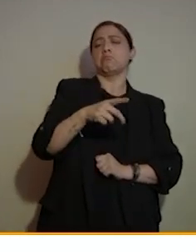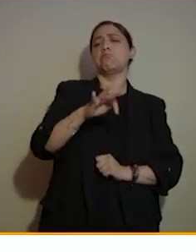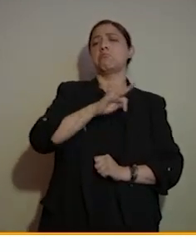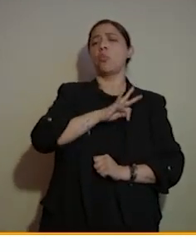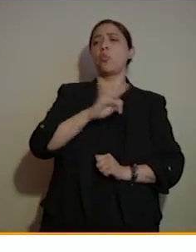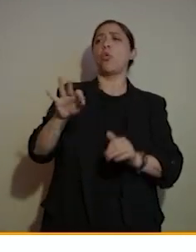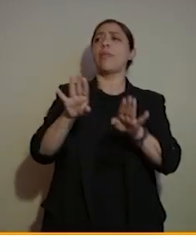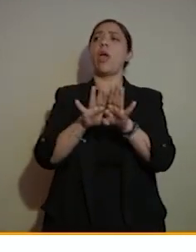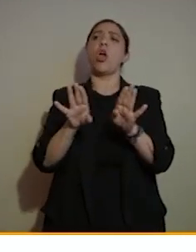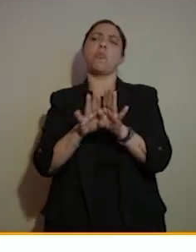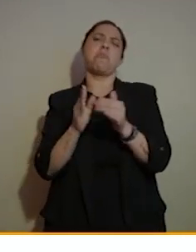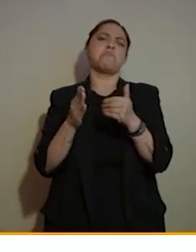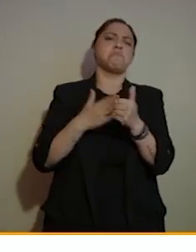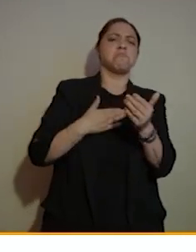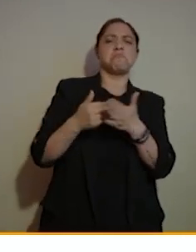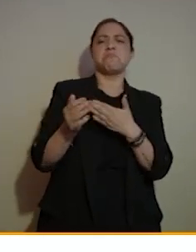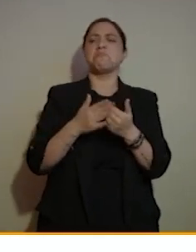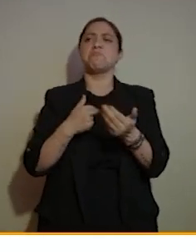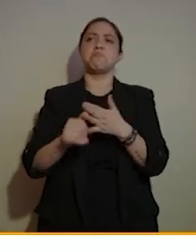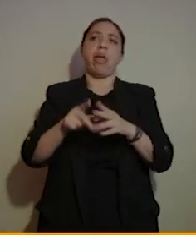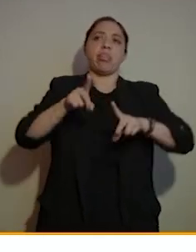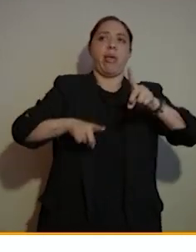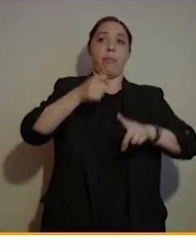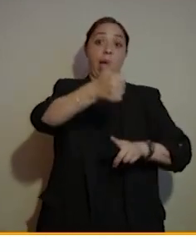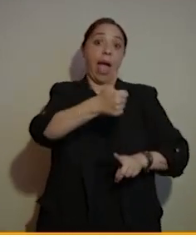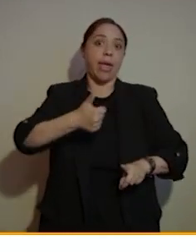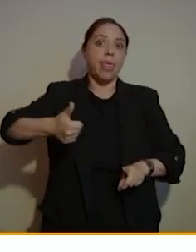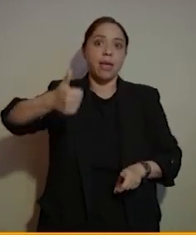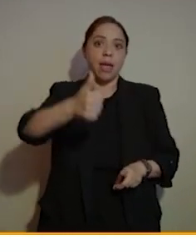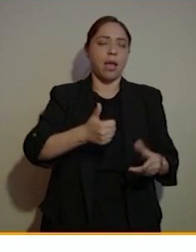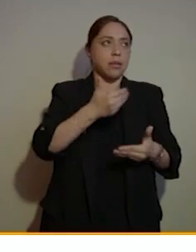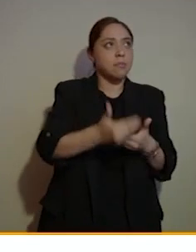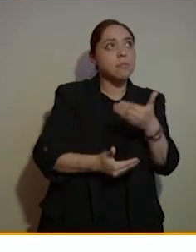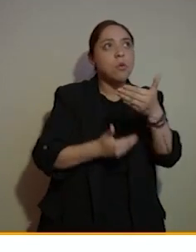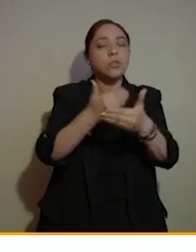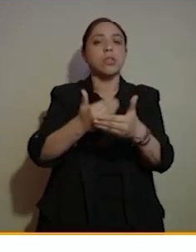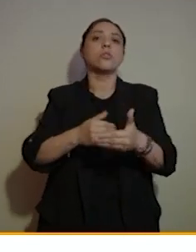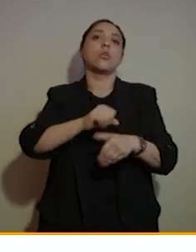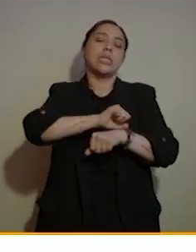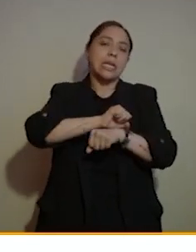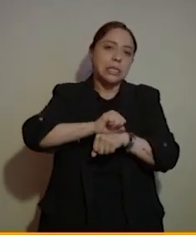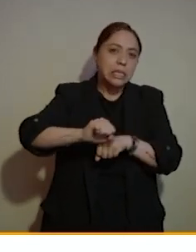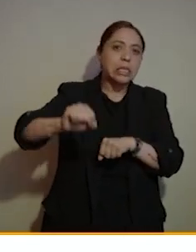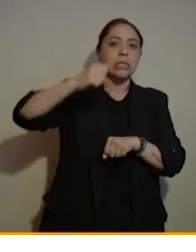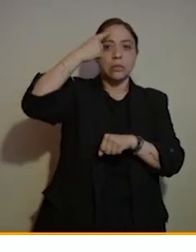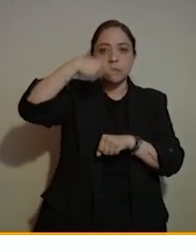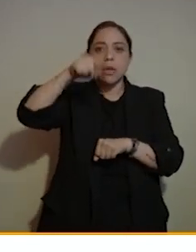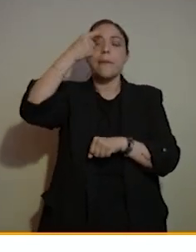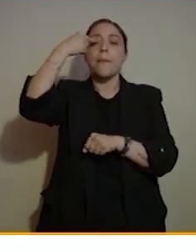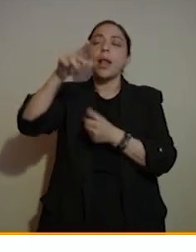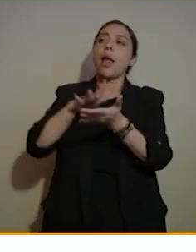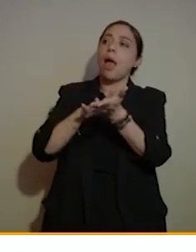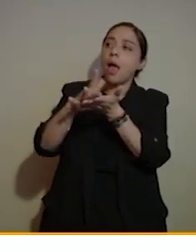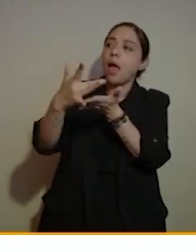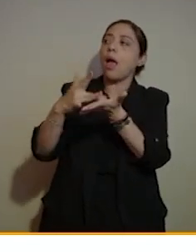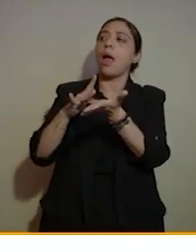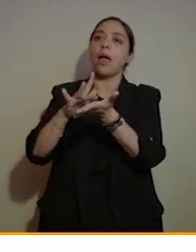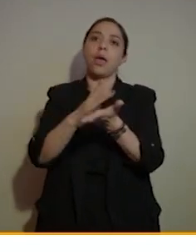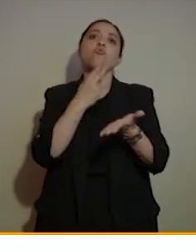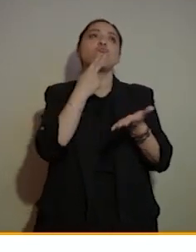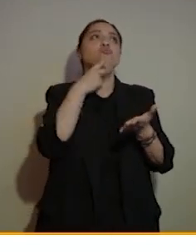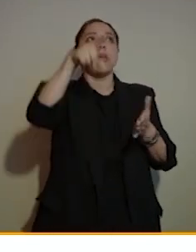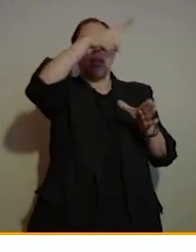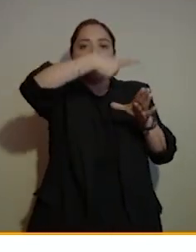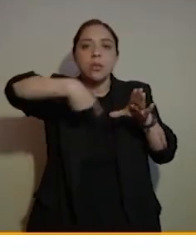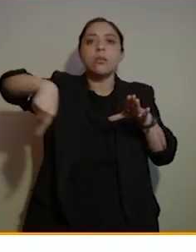la capacidad de hacerlo, ¿no? Entonces podemos hacer un proceso muy sencillo y apoyarnos con este tipo de herramientas